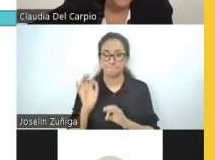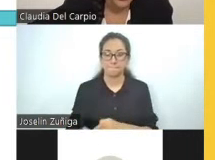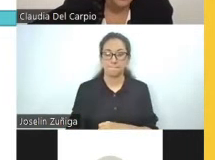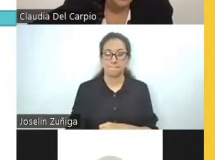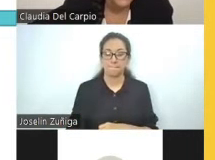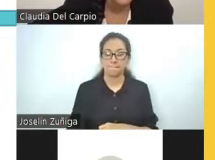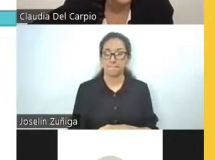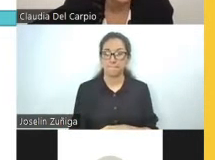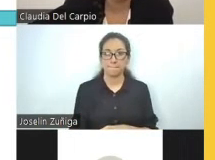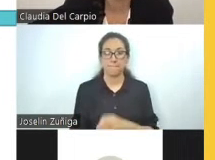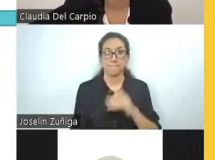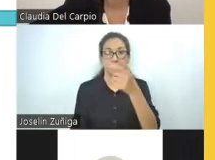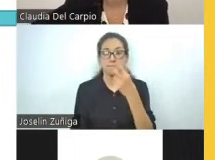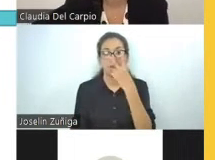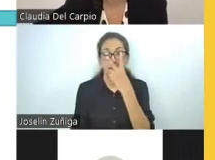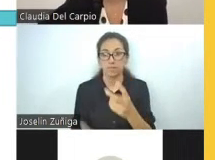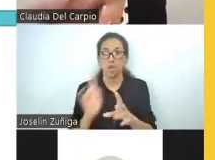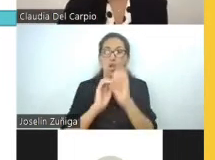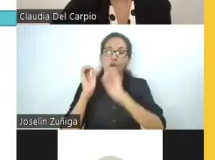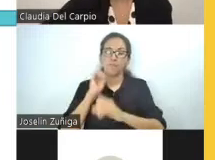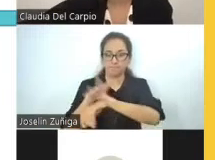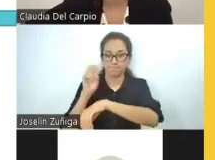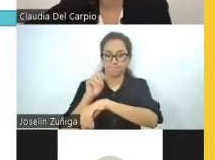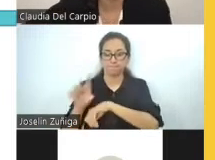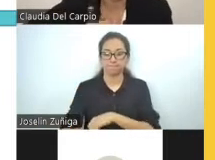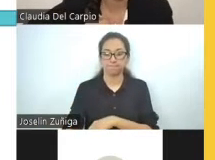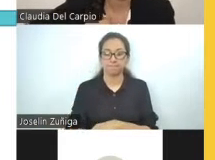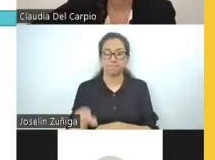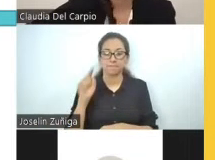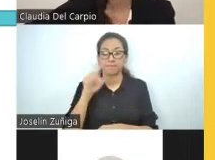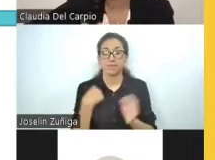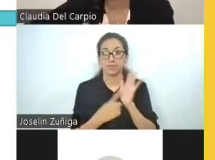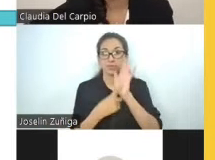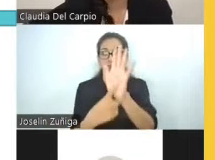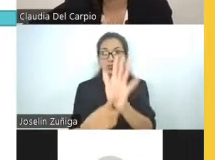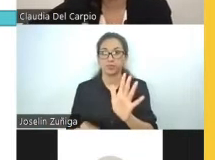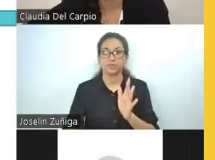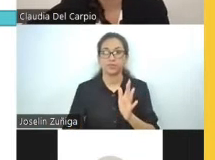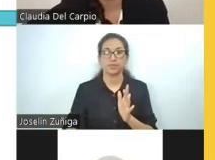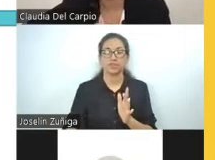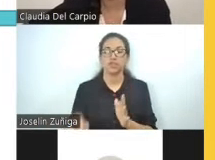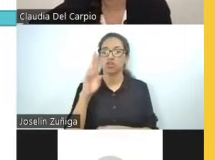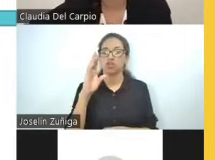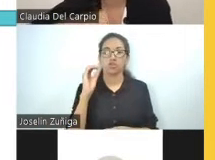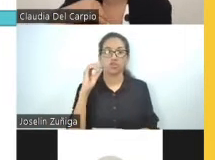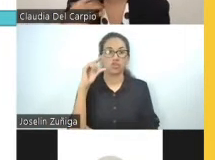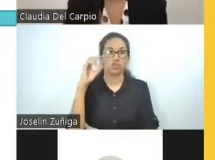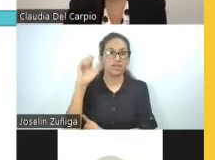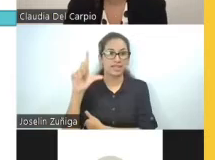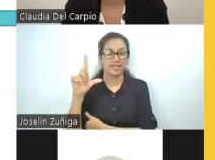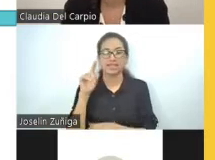estas observaciones o recomendaciones. Estas que les muestro son del Royal College de Ginecología y Obstetricia, que